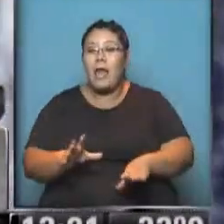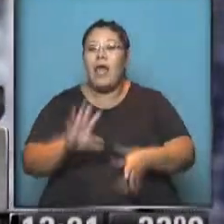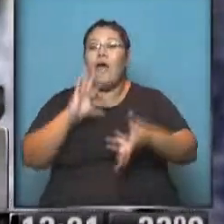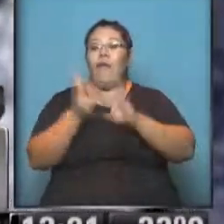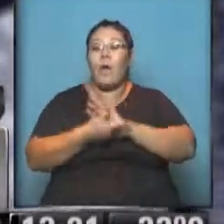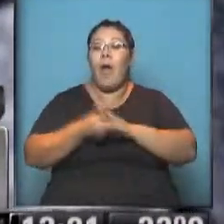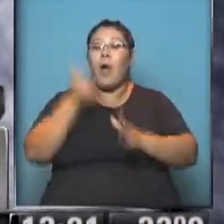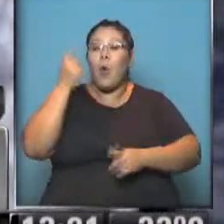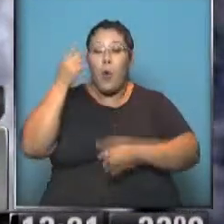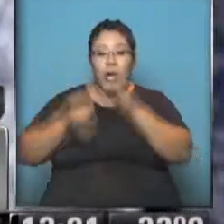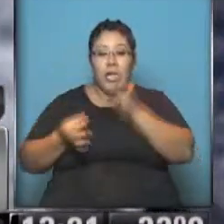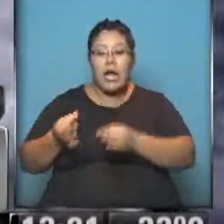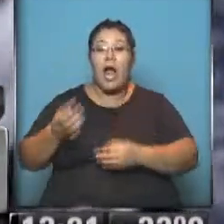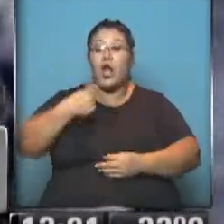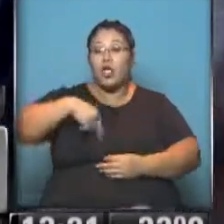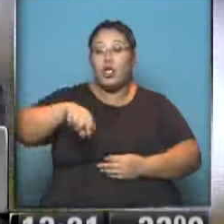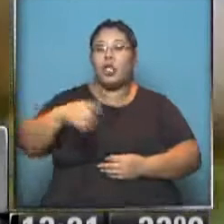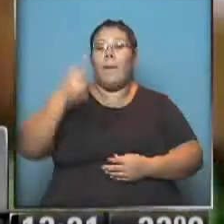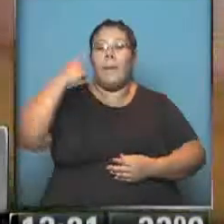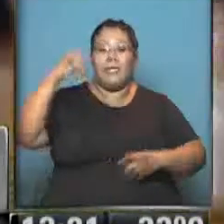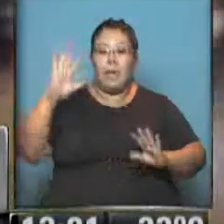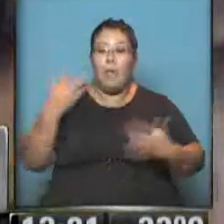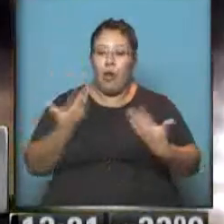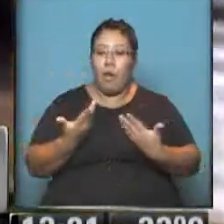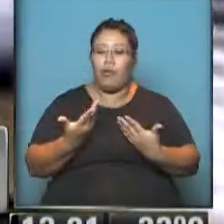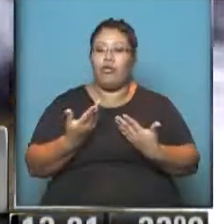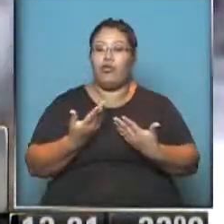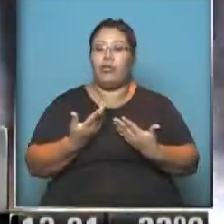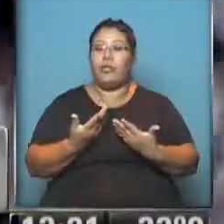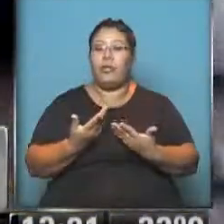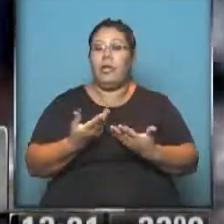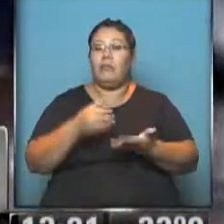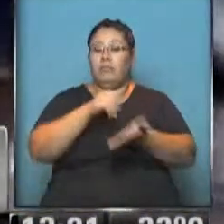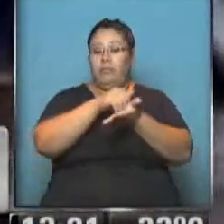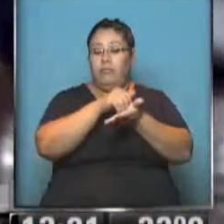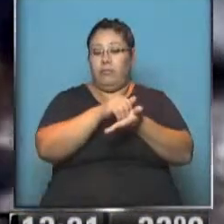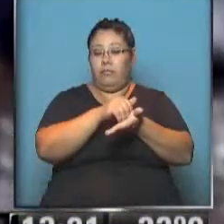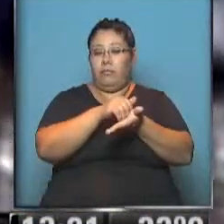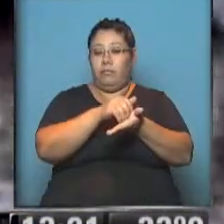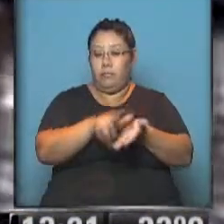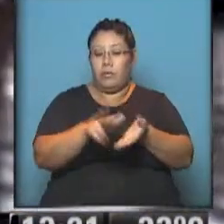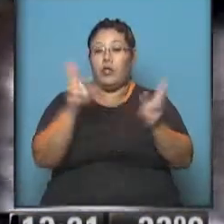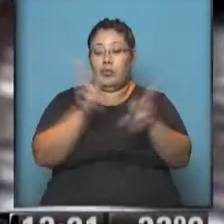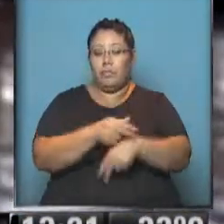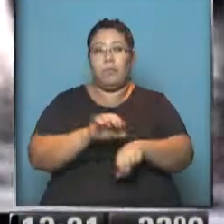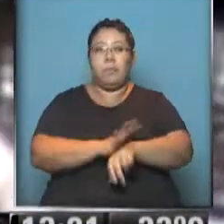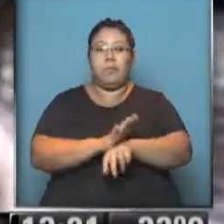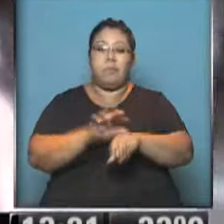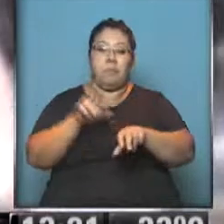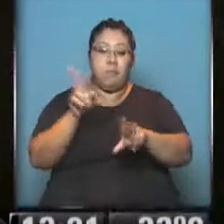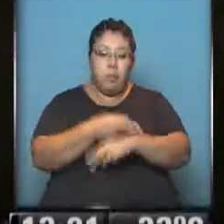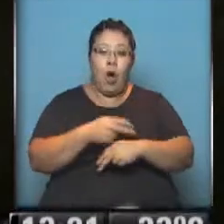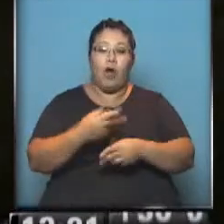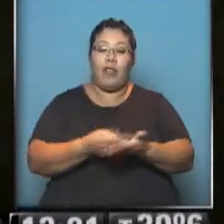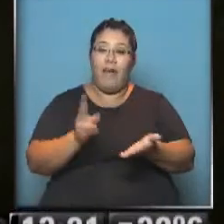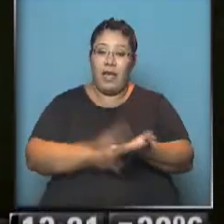la verdad es que nosotros creemos que lo vamos a revertir, cuando nos notifiquen formalmente vamos a ir ante la Corte Suprema y pensamos que nos van a